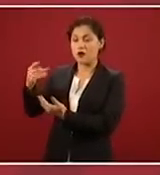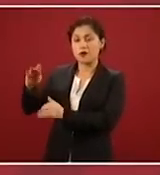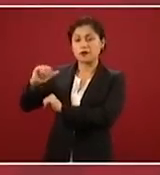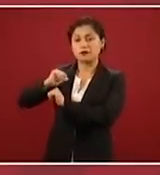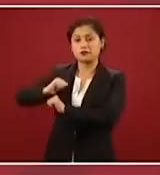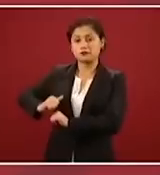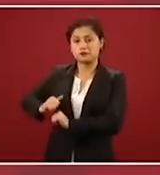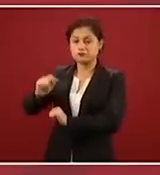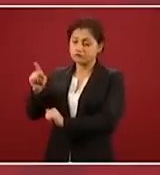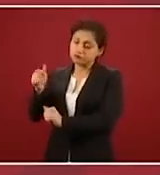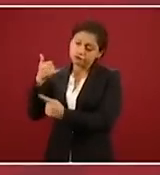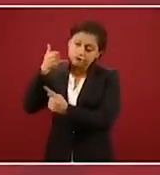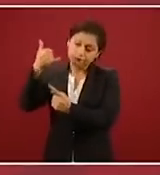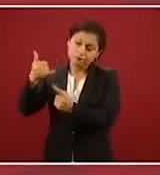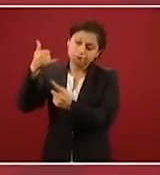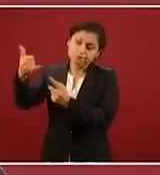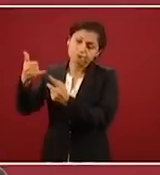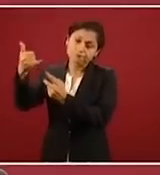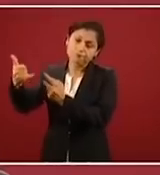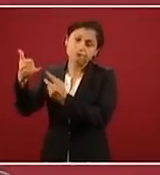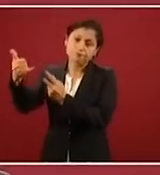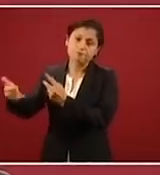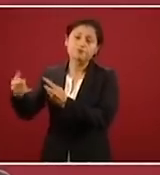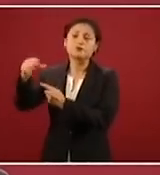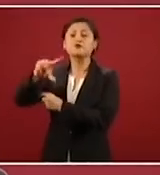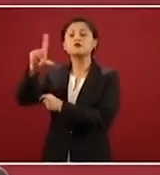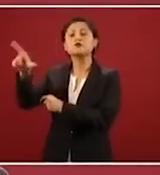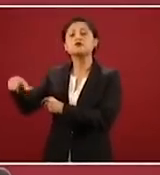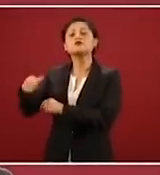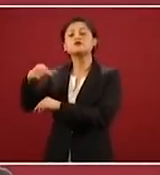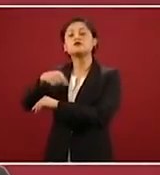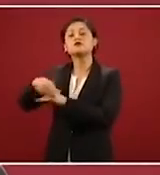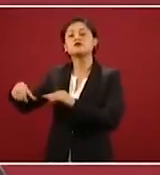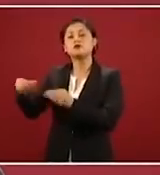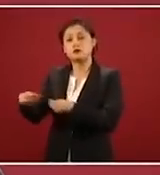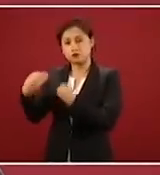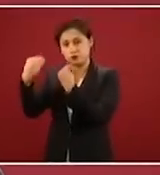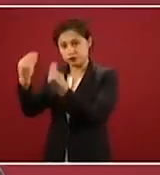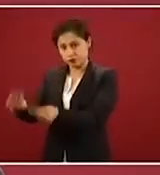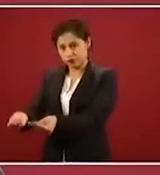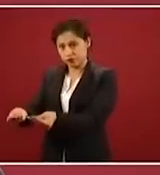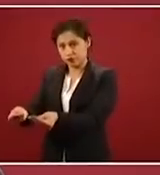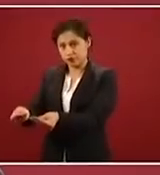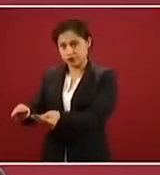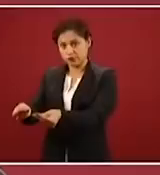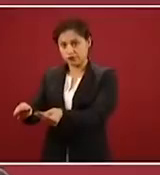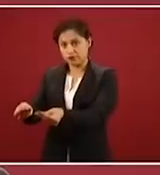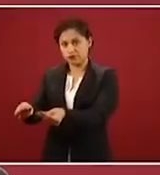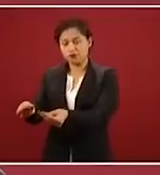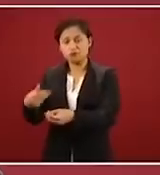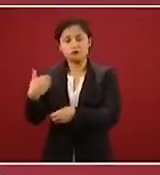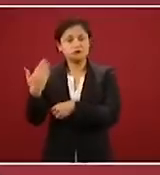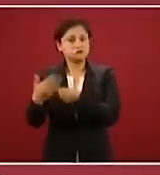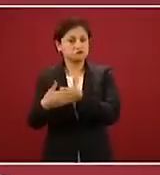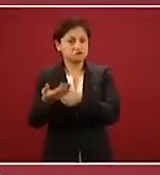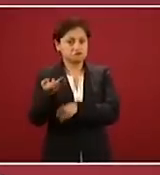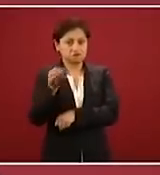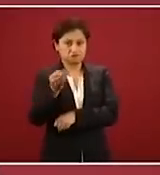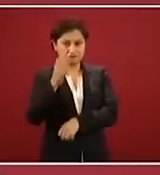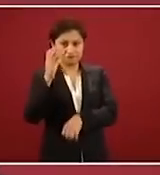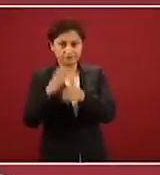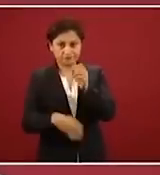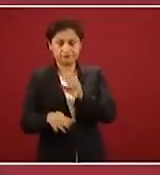entrega de los boletos a finales de este mes, cuando ya